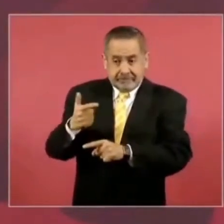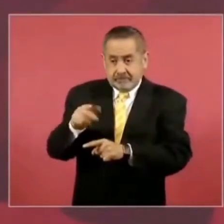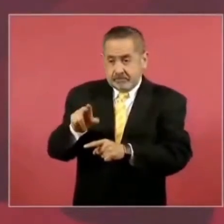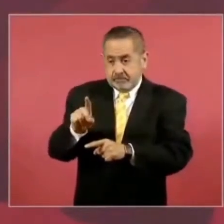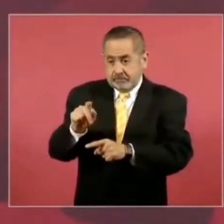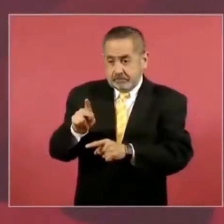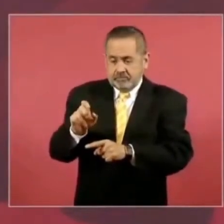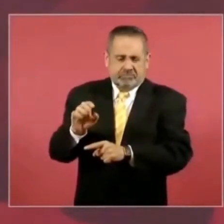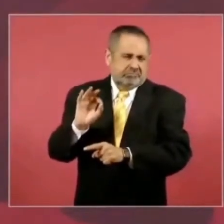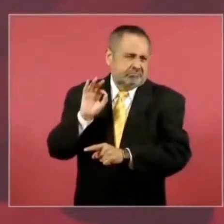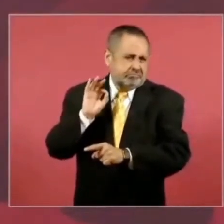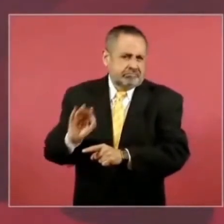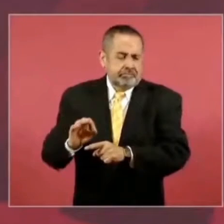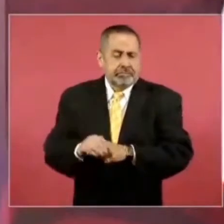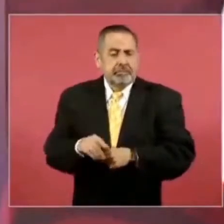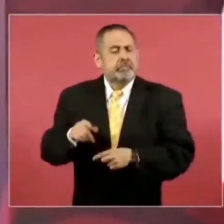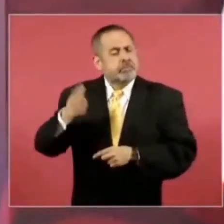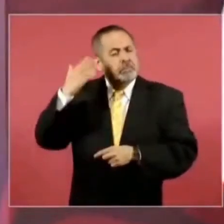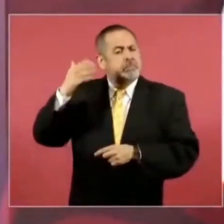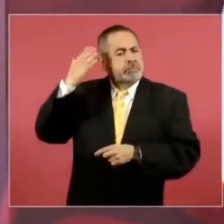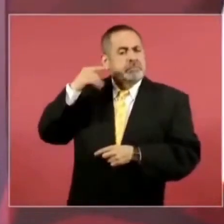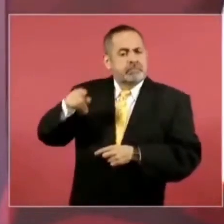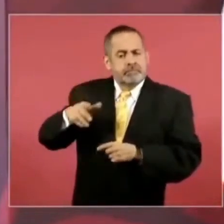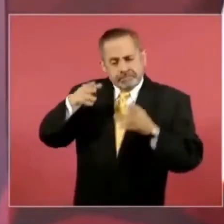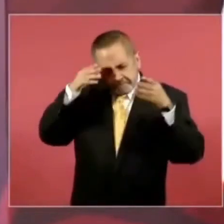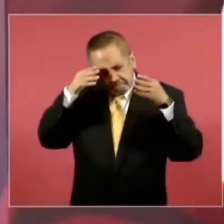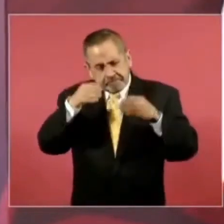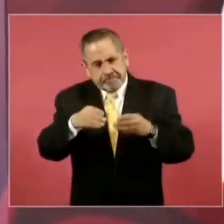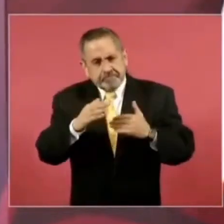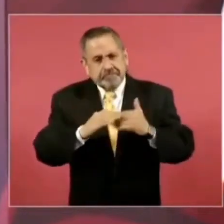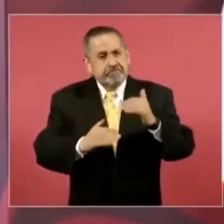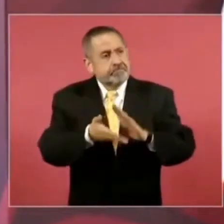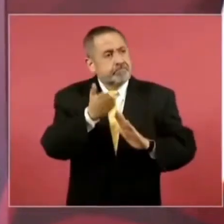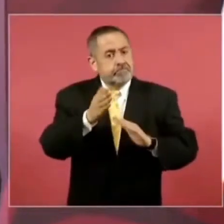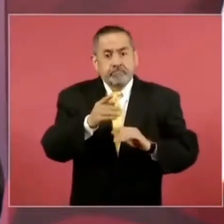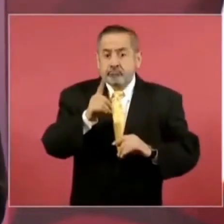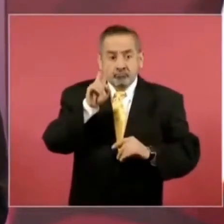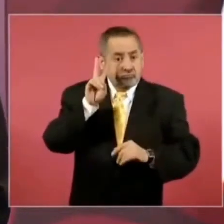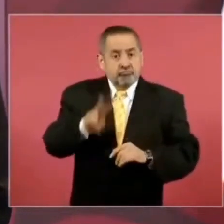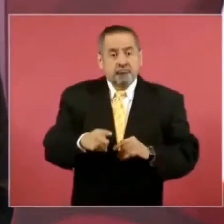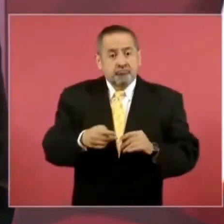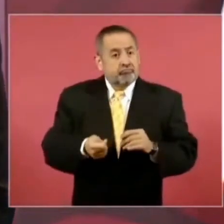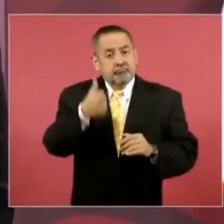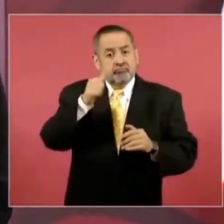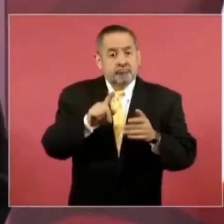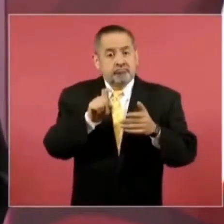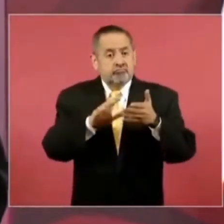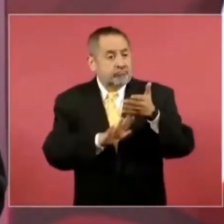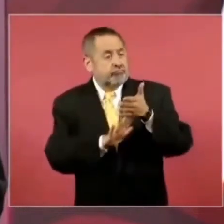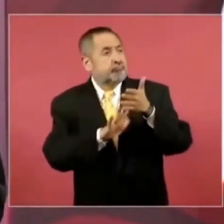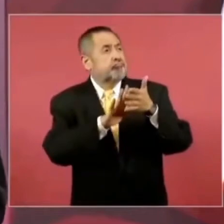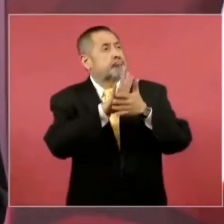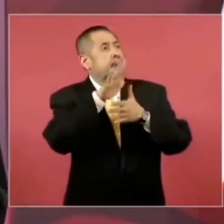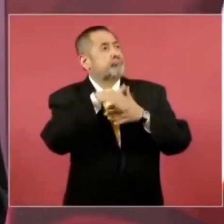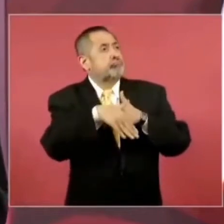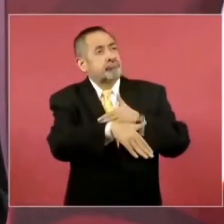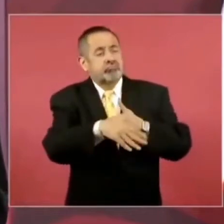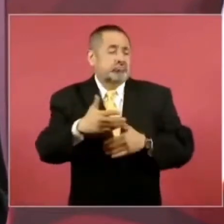se dedicaban, entre otras cosas, a la construcción de presas. En los